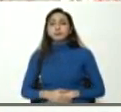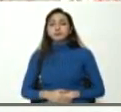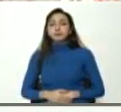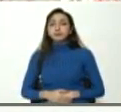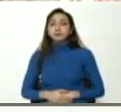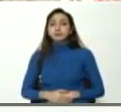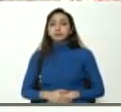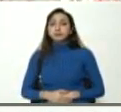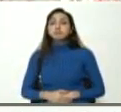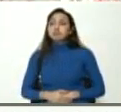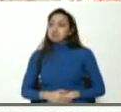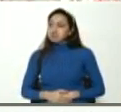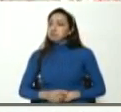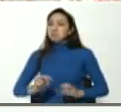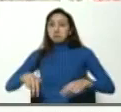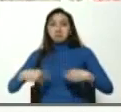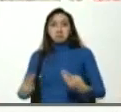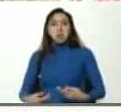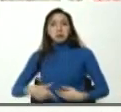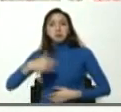flamante y elegante